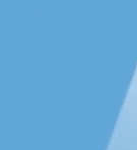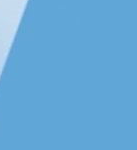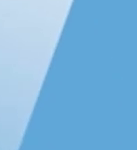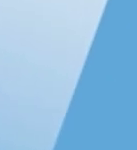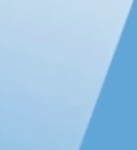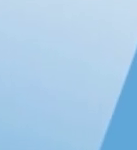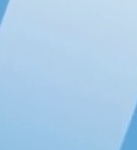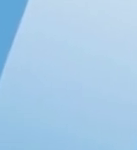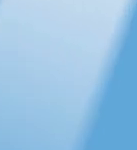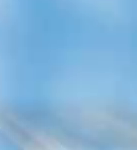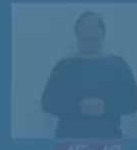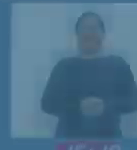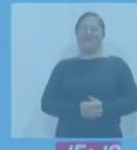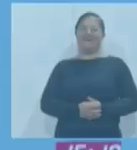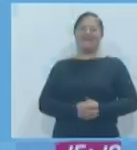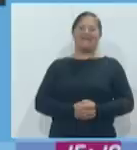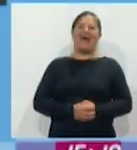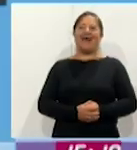Continuamos.